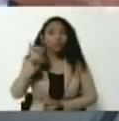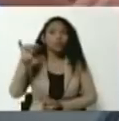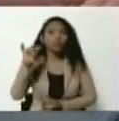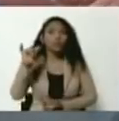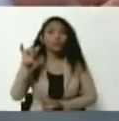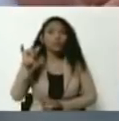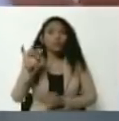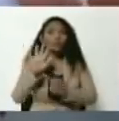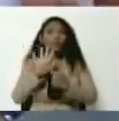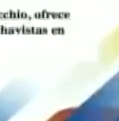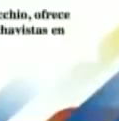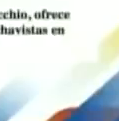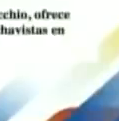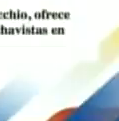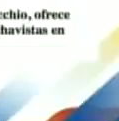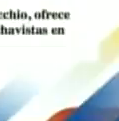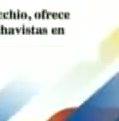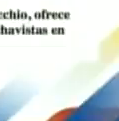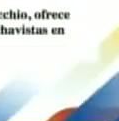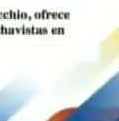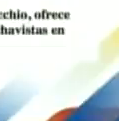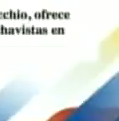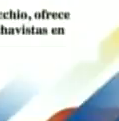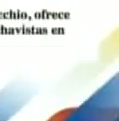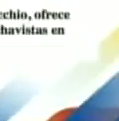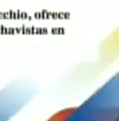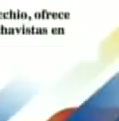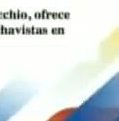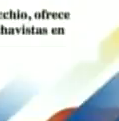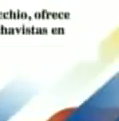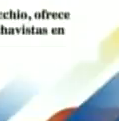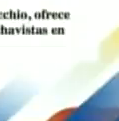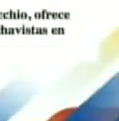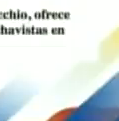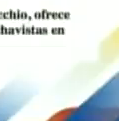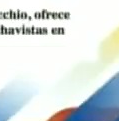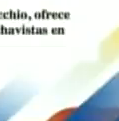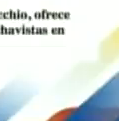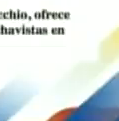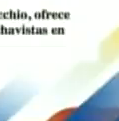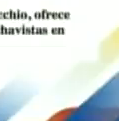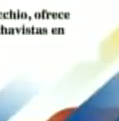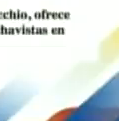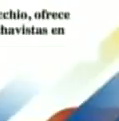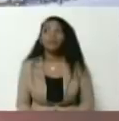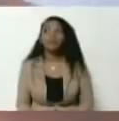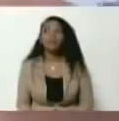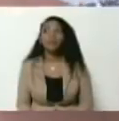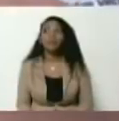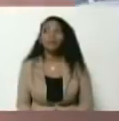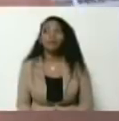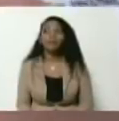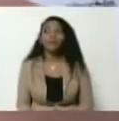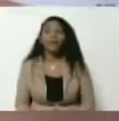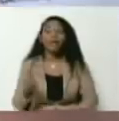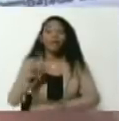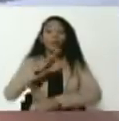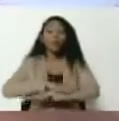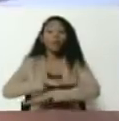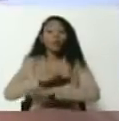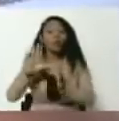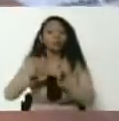este, que ha resultado ser el máximo operador en las acciones de